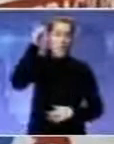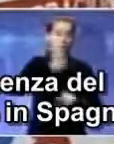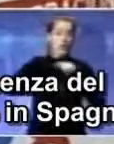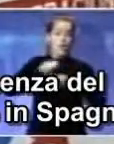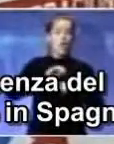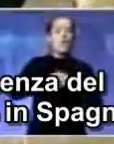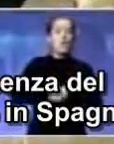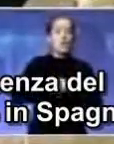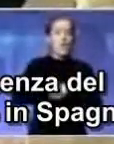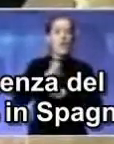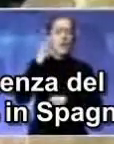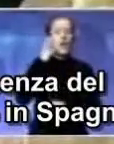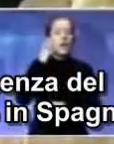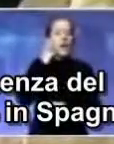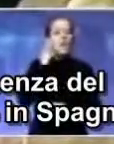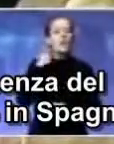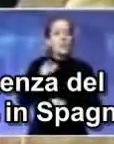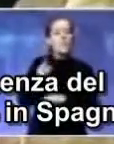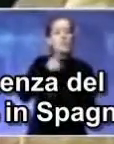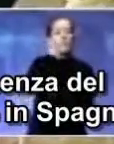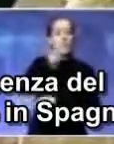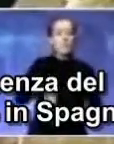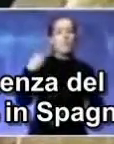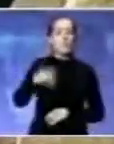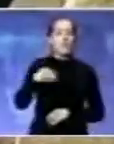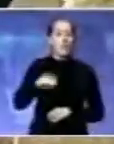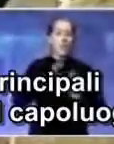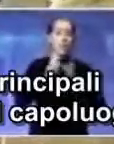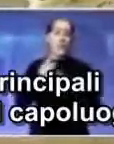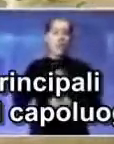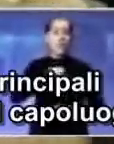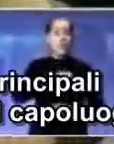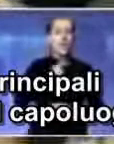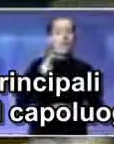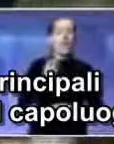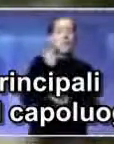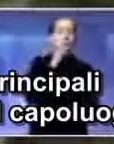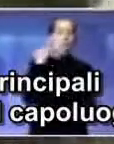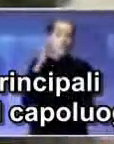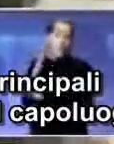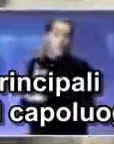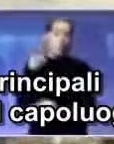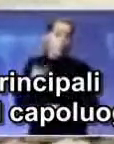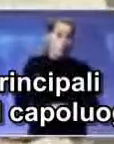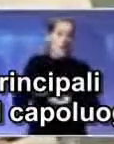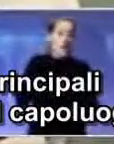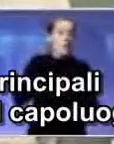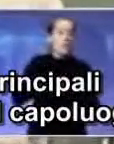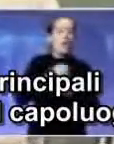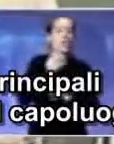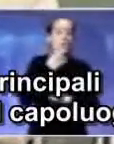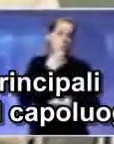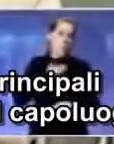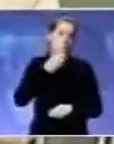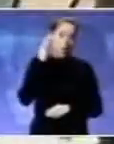que ha contado con la presencia del presidente del colectivo en España y de representantes de las principales administraciones como la alcaldesa